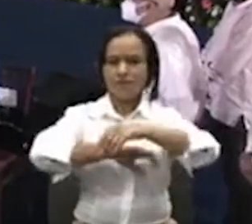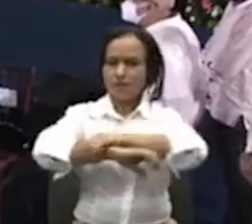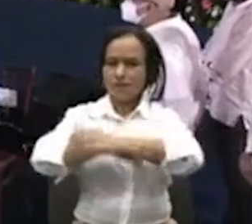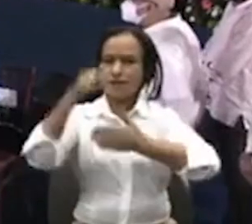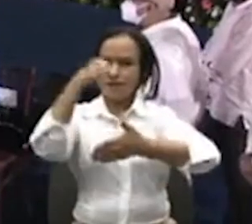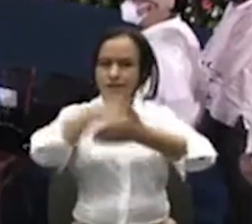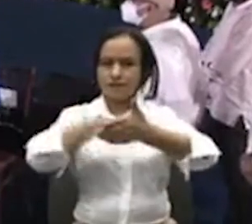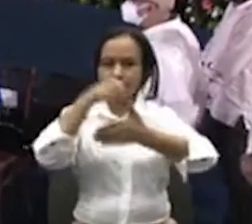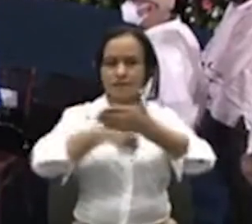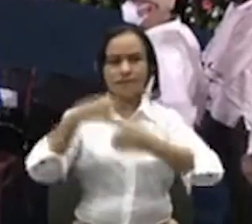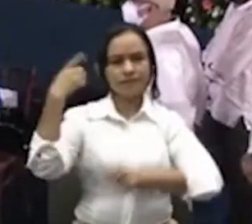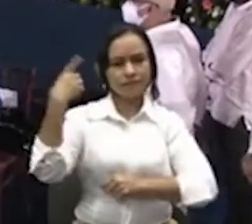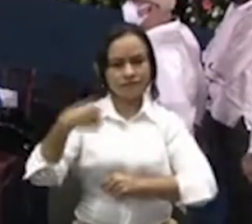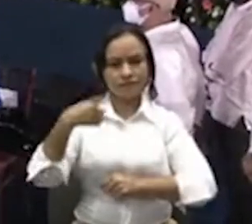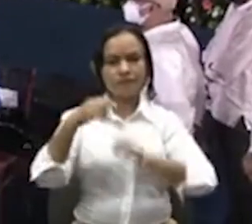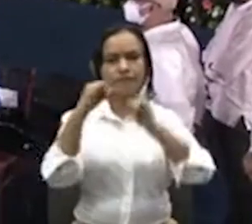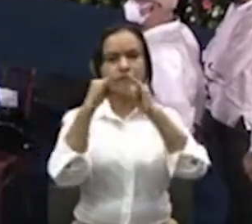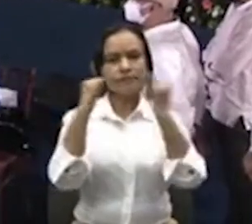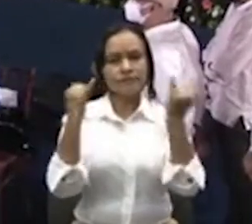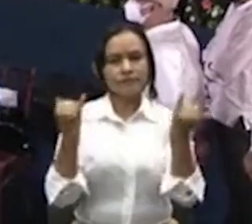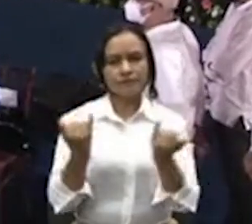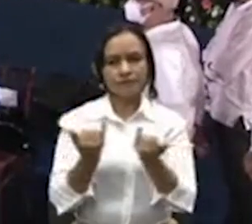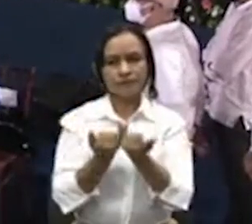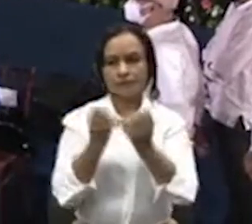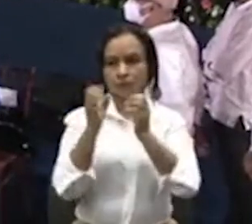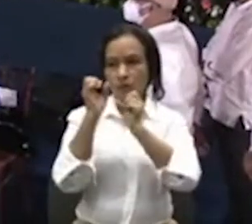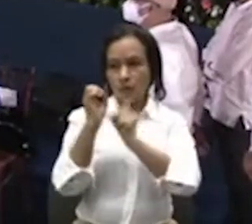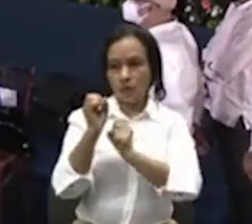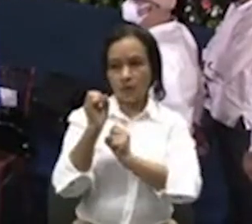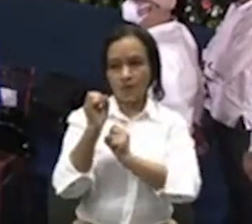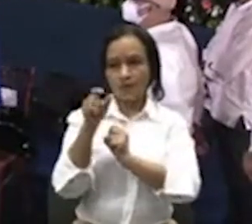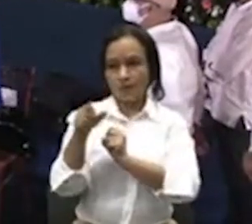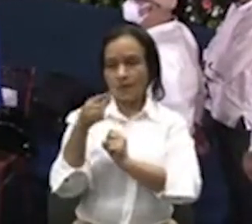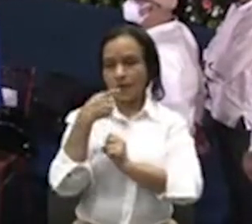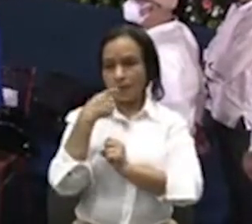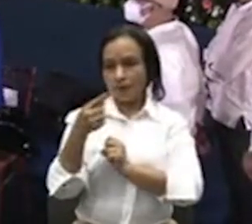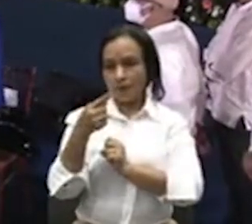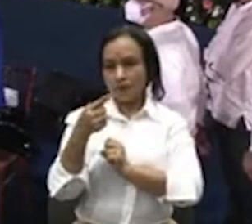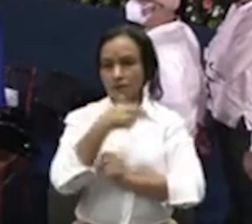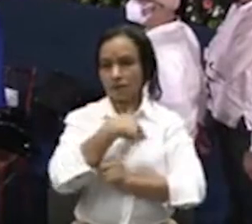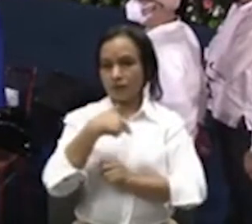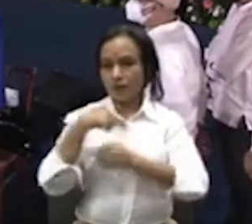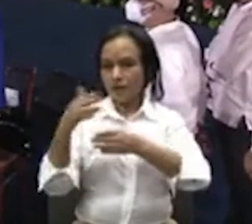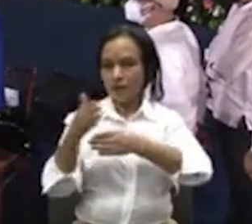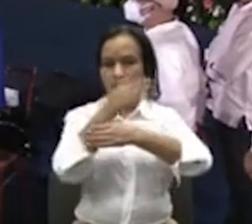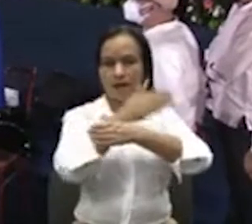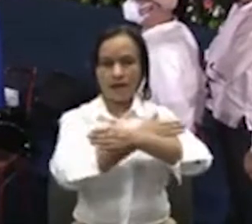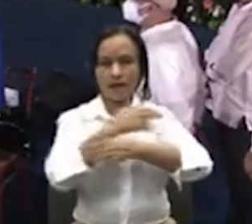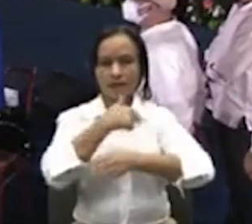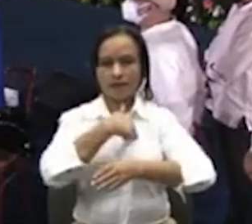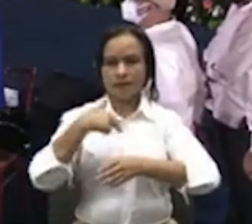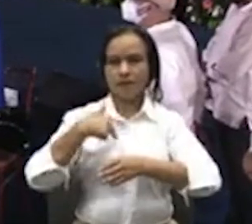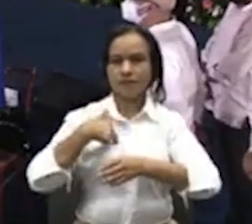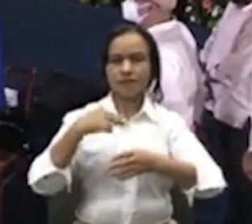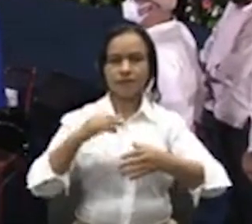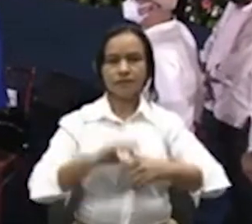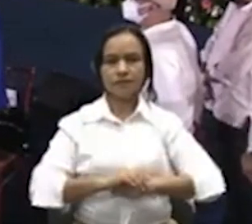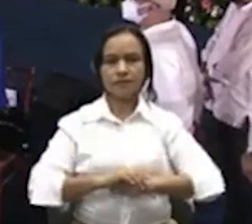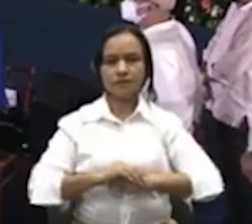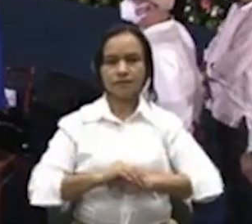defender el derecho internacional, Juan Orlando, cuando lo hemos hecho recientemente